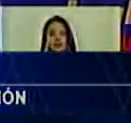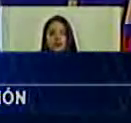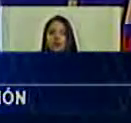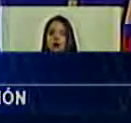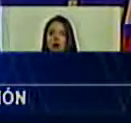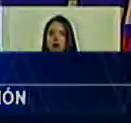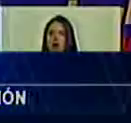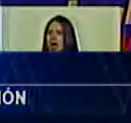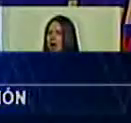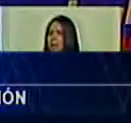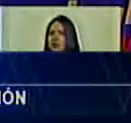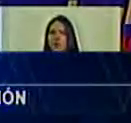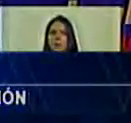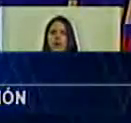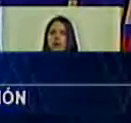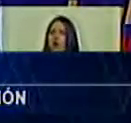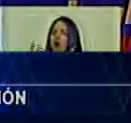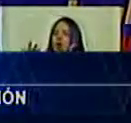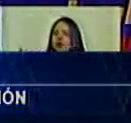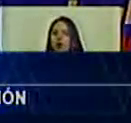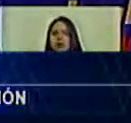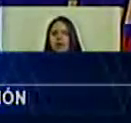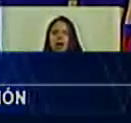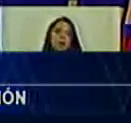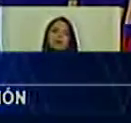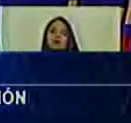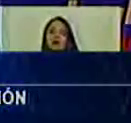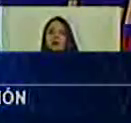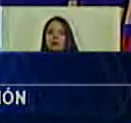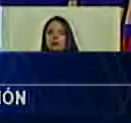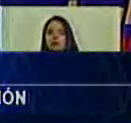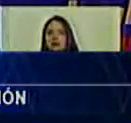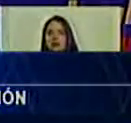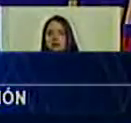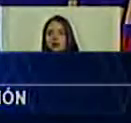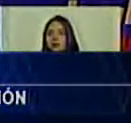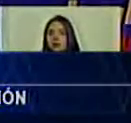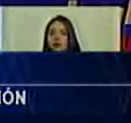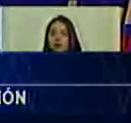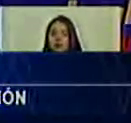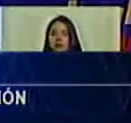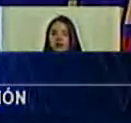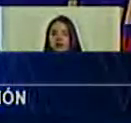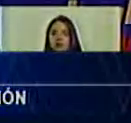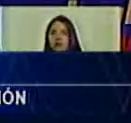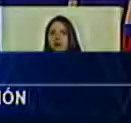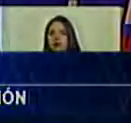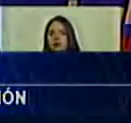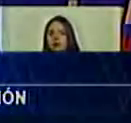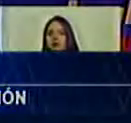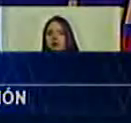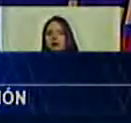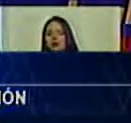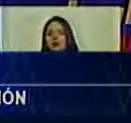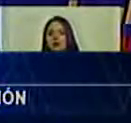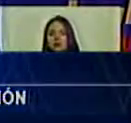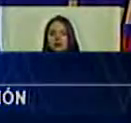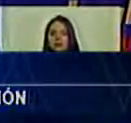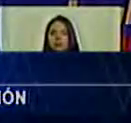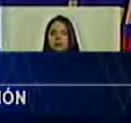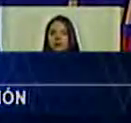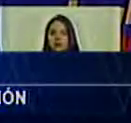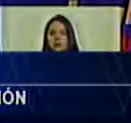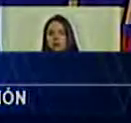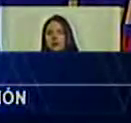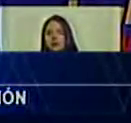mí no me han pedido consejos, ni yo estoy aquí para darles consejos a la oposición venezolana. Por mí que se sigan equivocando. Pero me voy a permitir decirles, ustedes